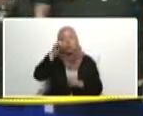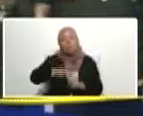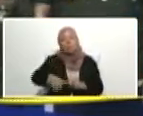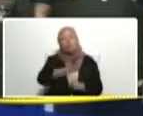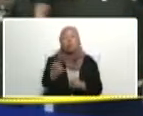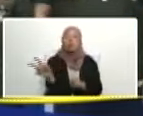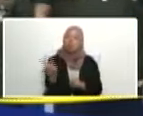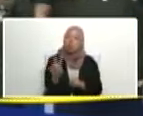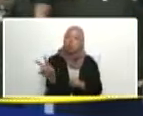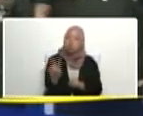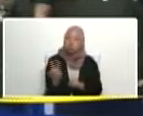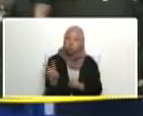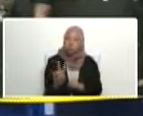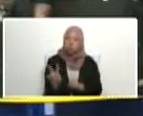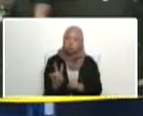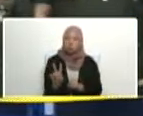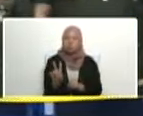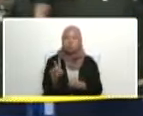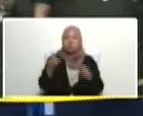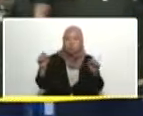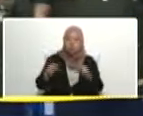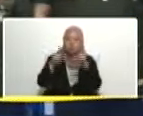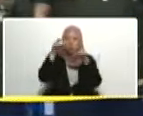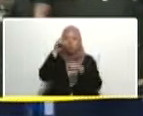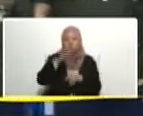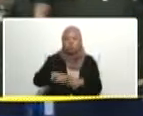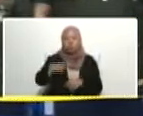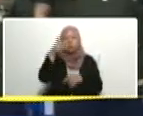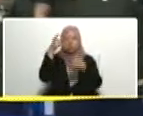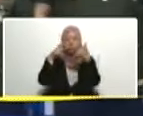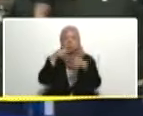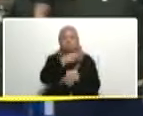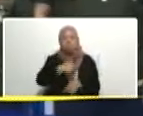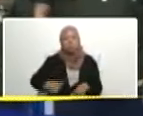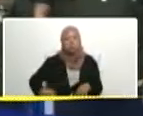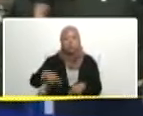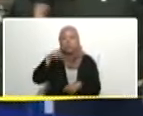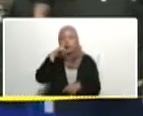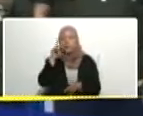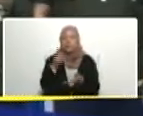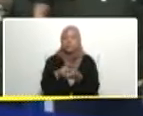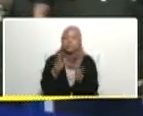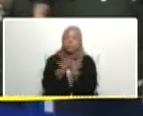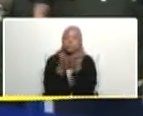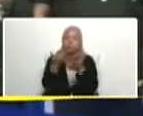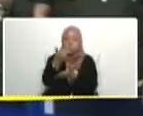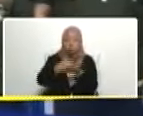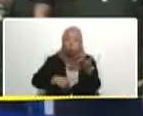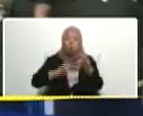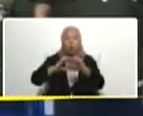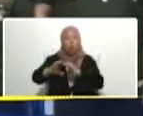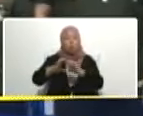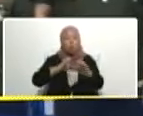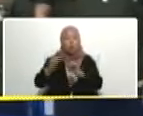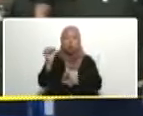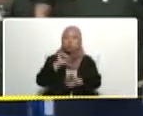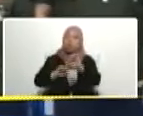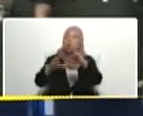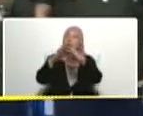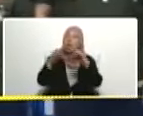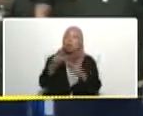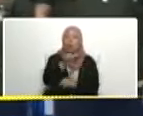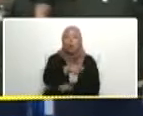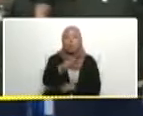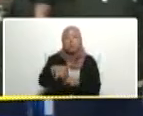Venezuela para leerlo. Siguiendo las instrucciones de nuestro comandante en jefe, vamos a leer un comunicado en rechazo a todas